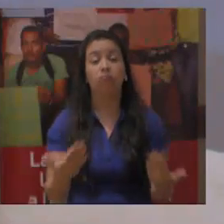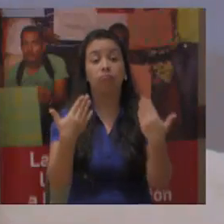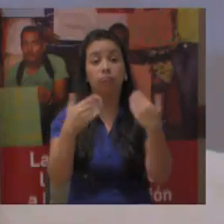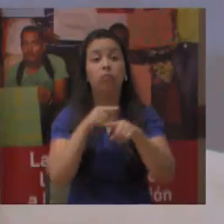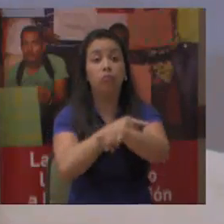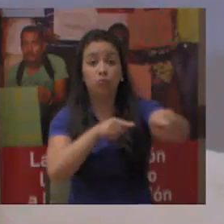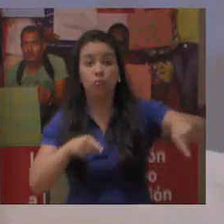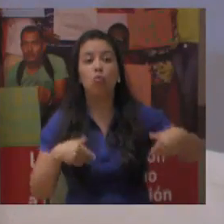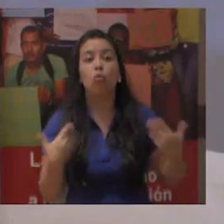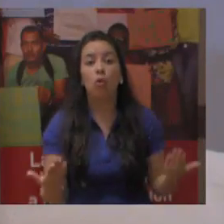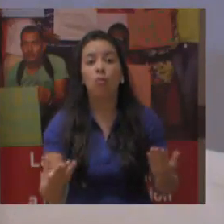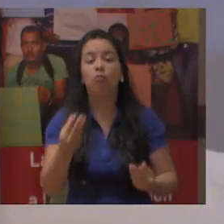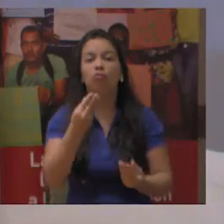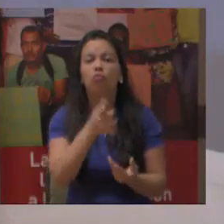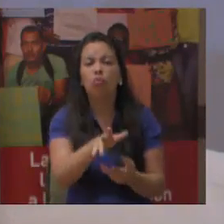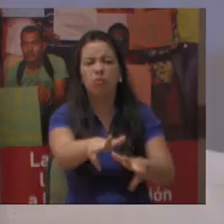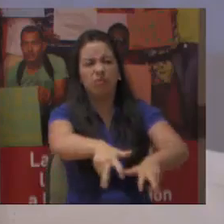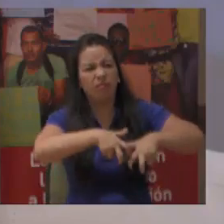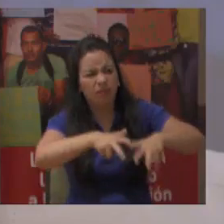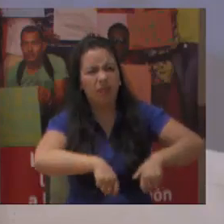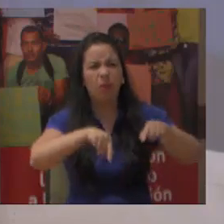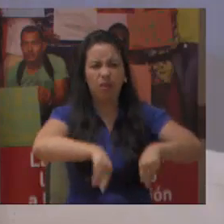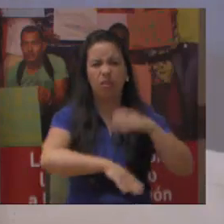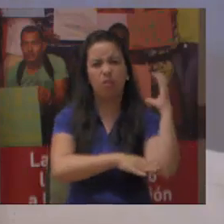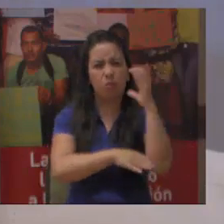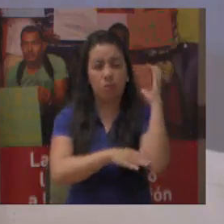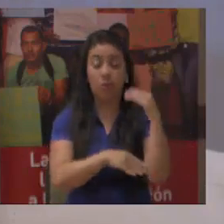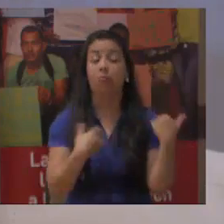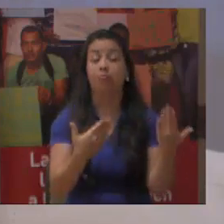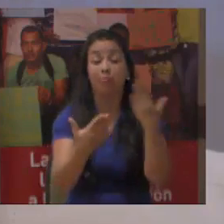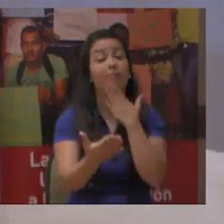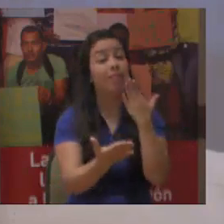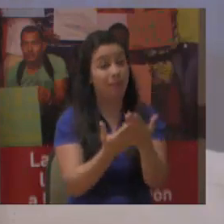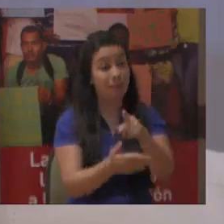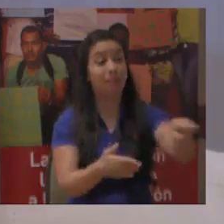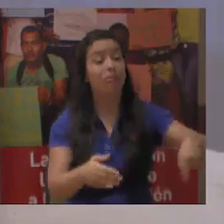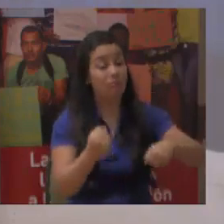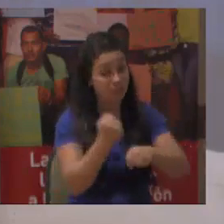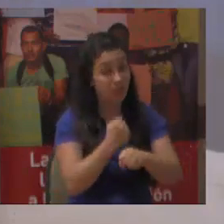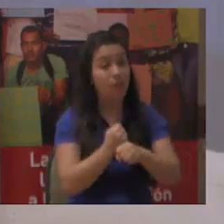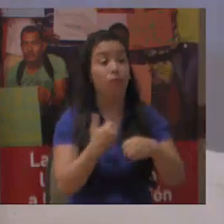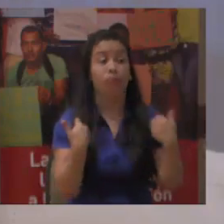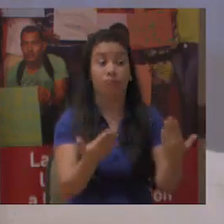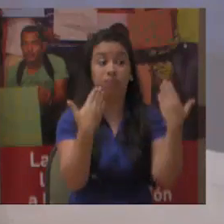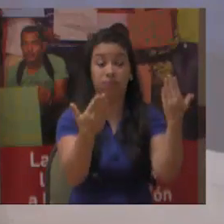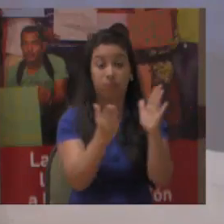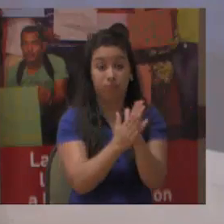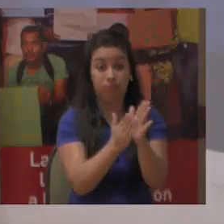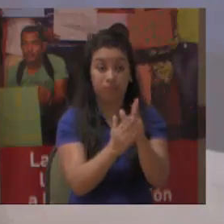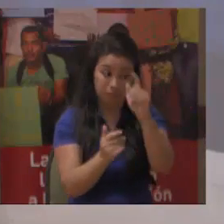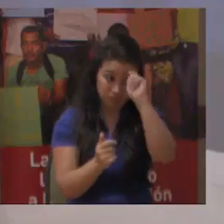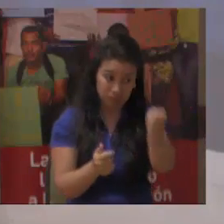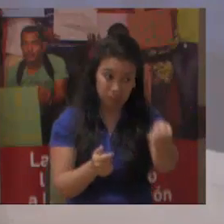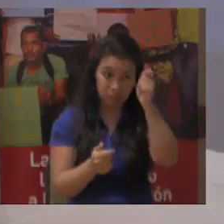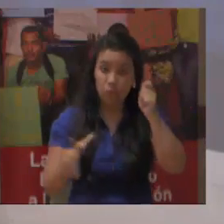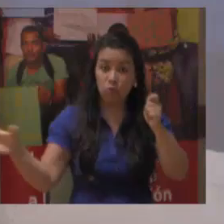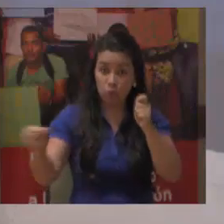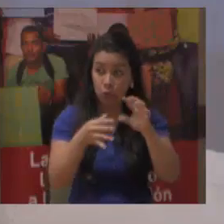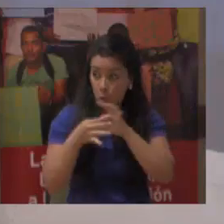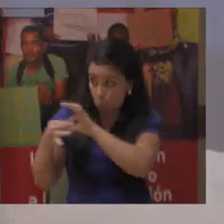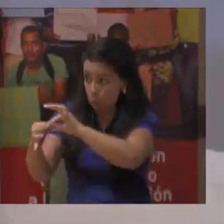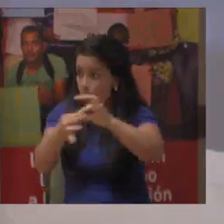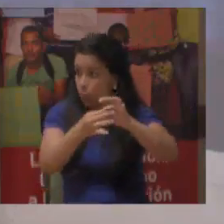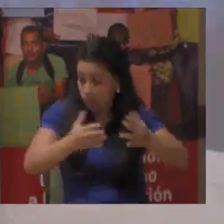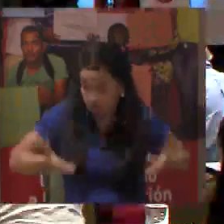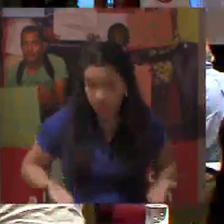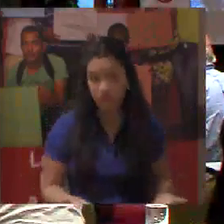hacen a diario en las tierras de Colombia. Entonces ese es realmente nuestro gran reto y nuestro gran llamado a que nos unamos realmente a construir la